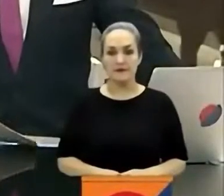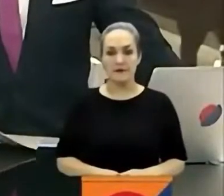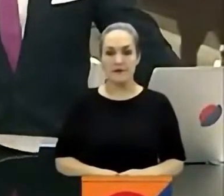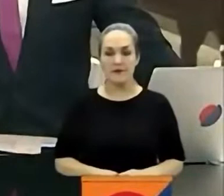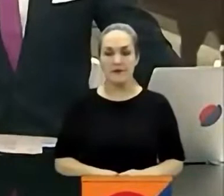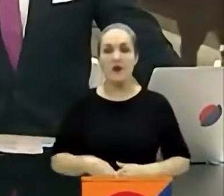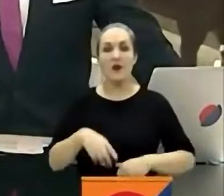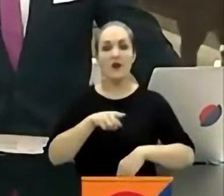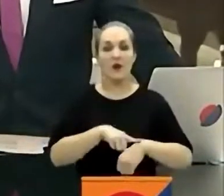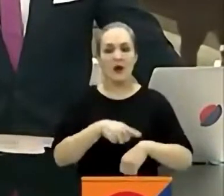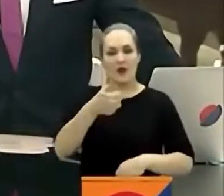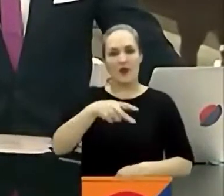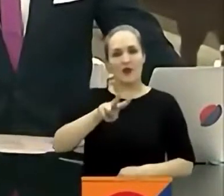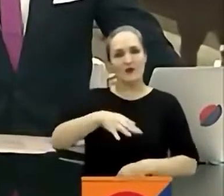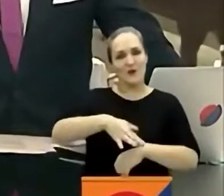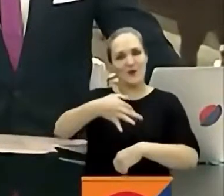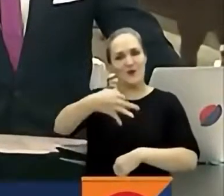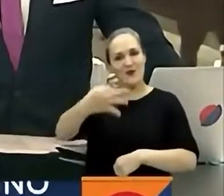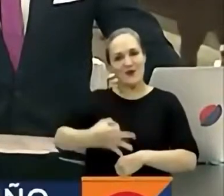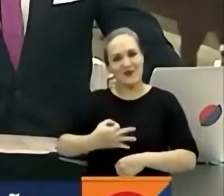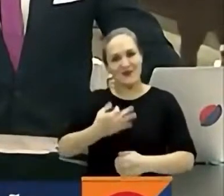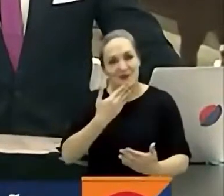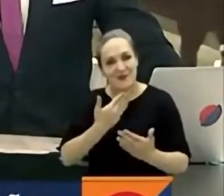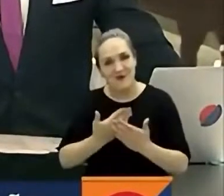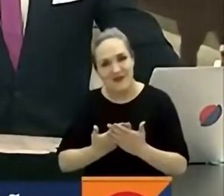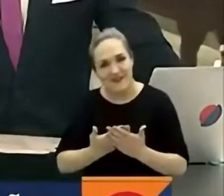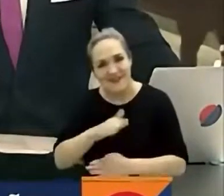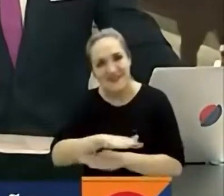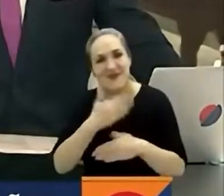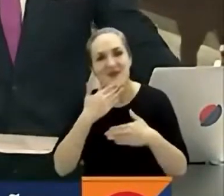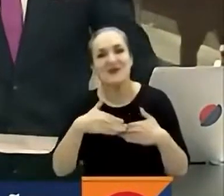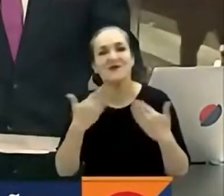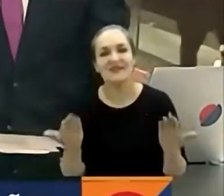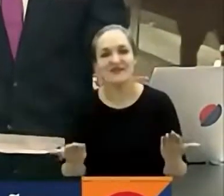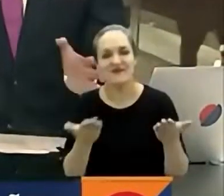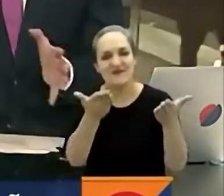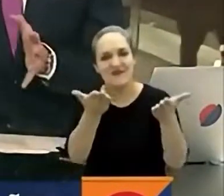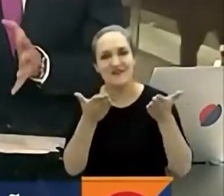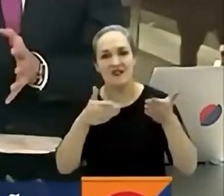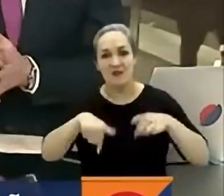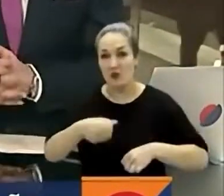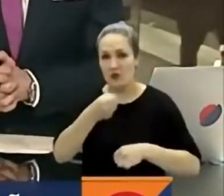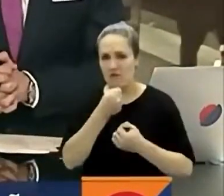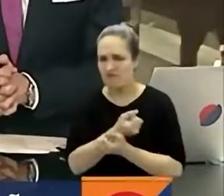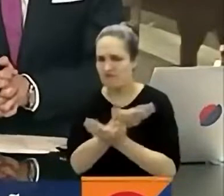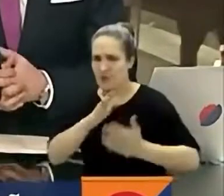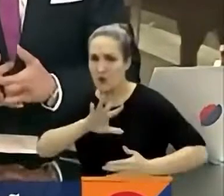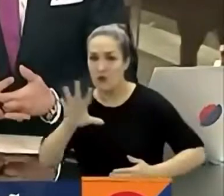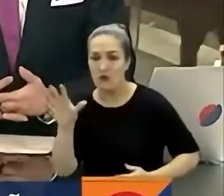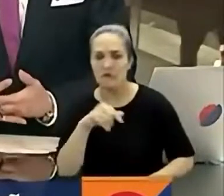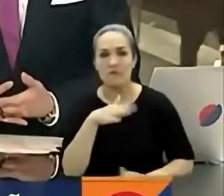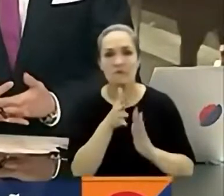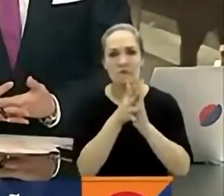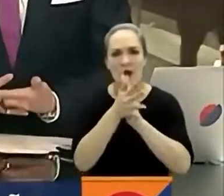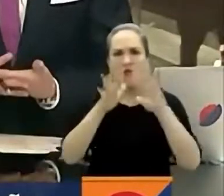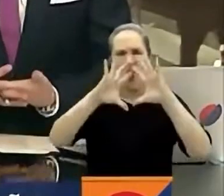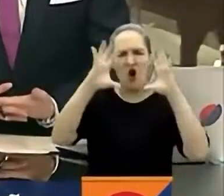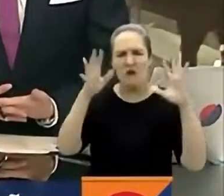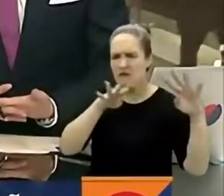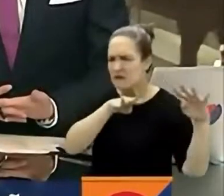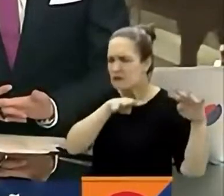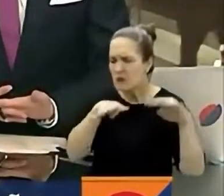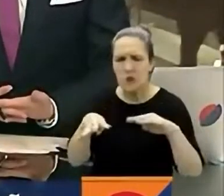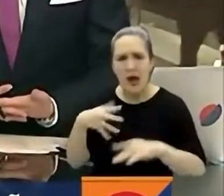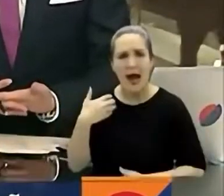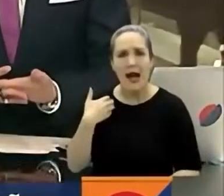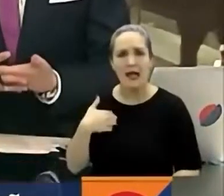Dos en punto del mediodía, ¿qué tal? Buenas tardes, bienvenidos a RTVC Noticias. Somos el noticiero de todos. Hay repudio en Argentina y en el mundo por el